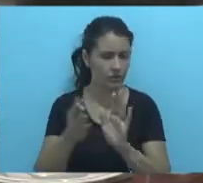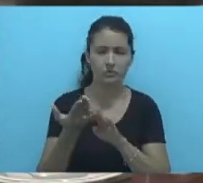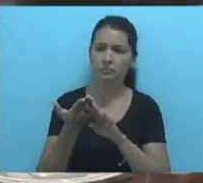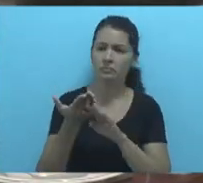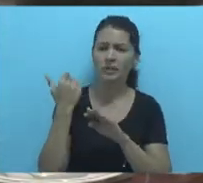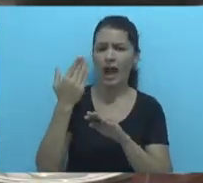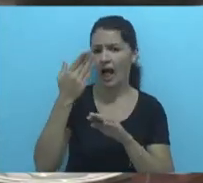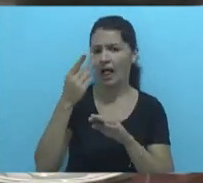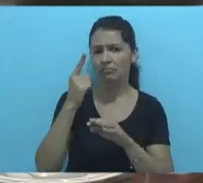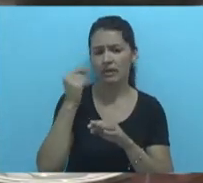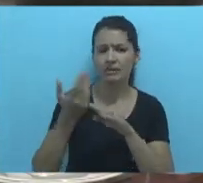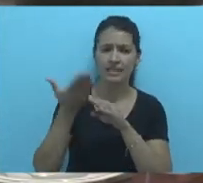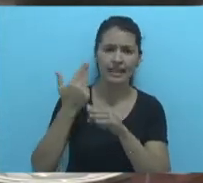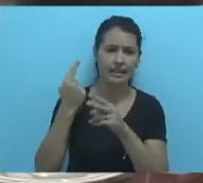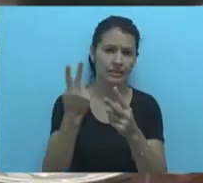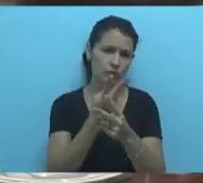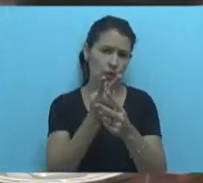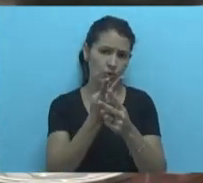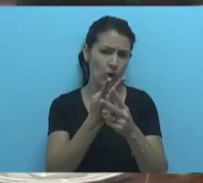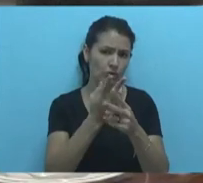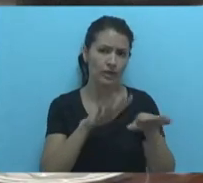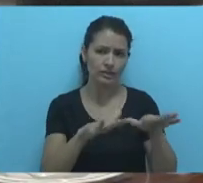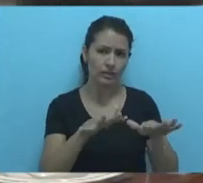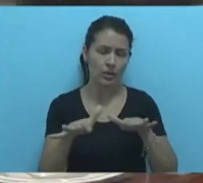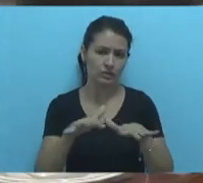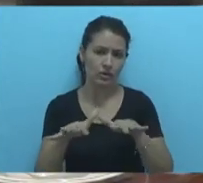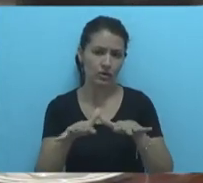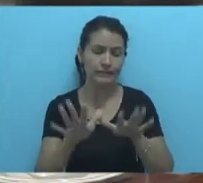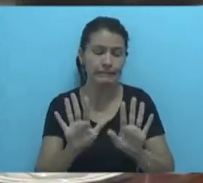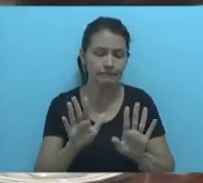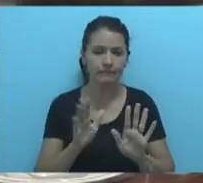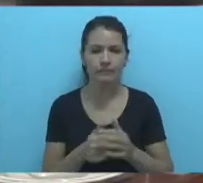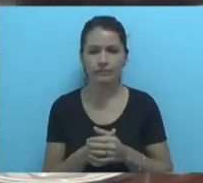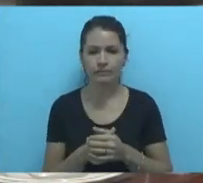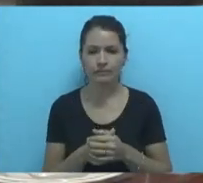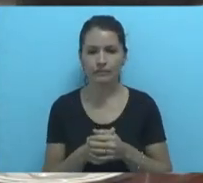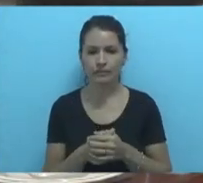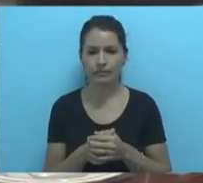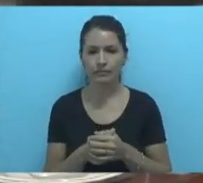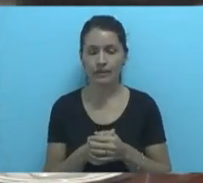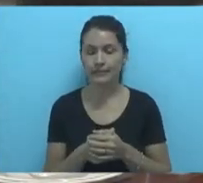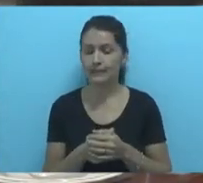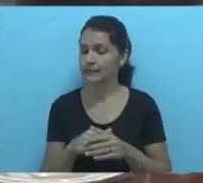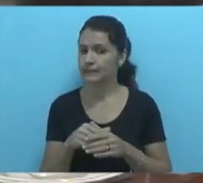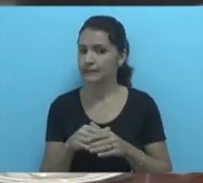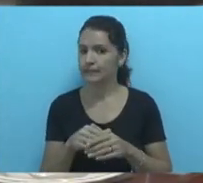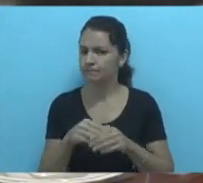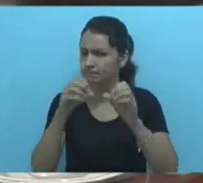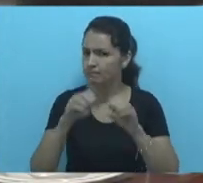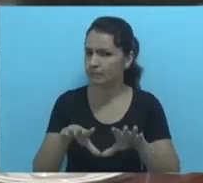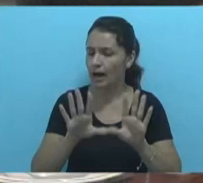se han dado dos acontecimientos que, a mi modo de ver, son graves y